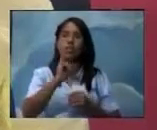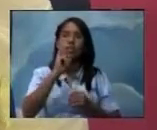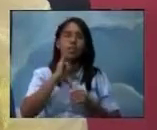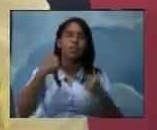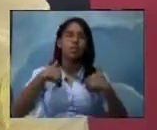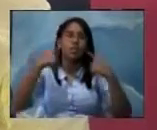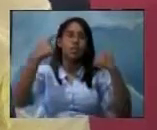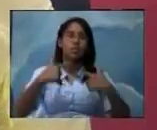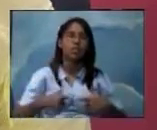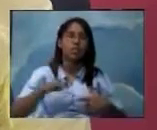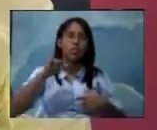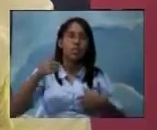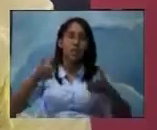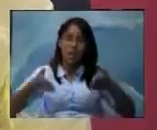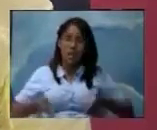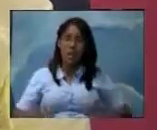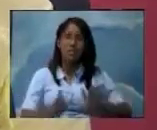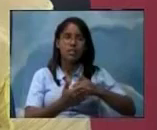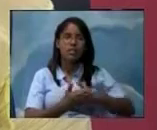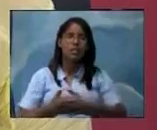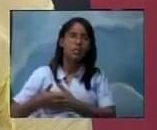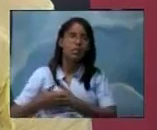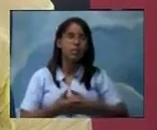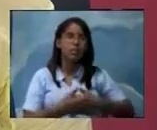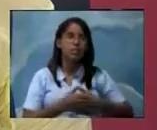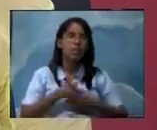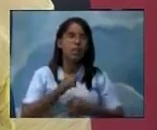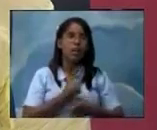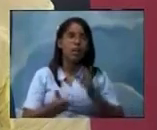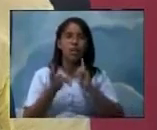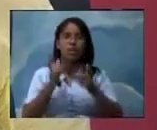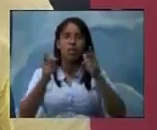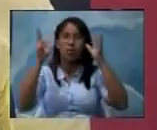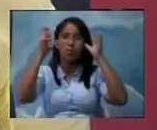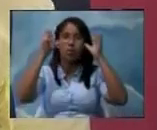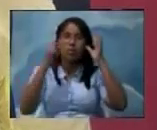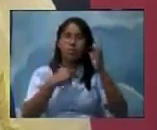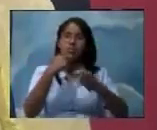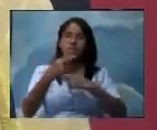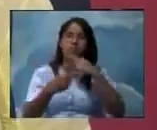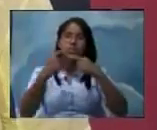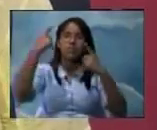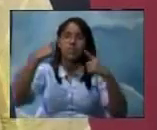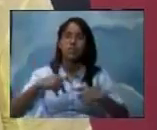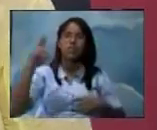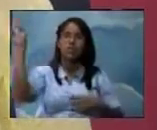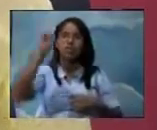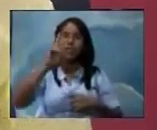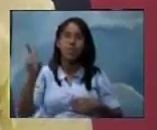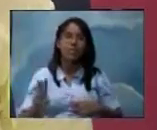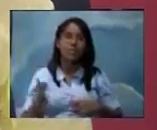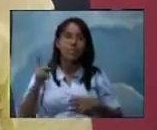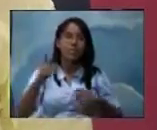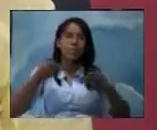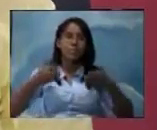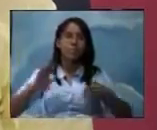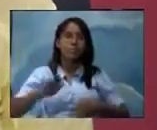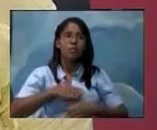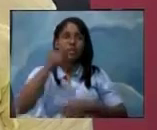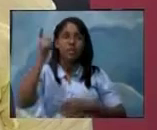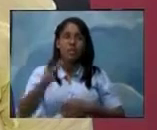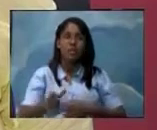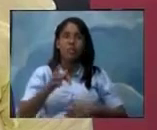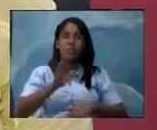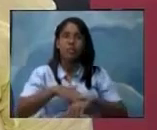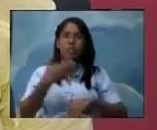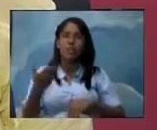Yo soy judía de nacimiento, aunque como escuchan la voz, también soy venezolana. Eso puede ser. ¿Saben